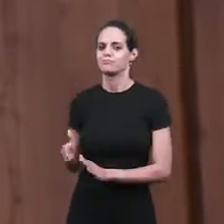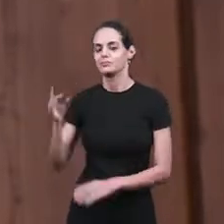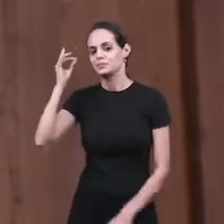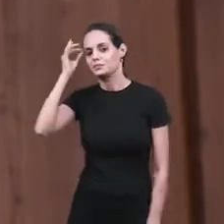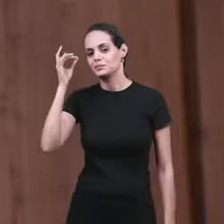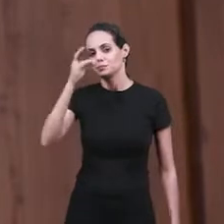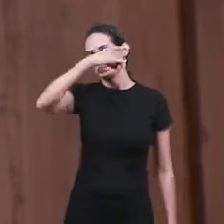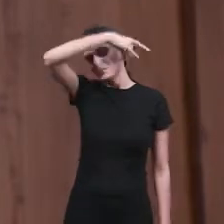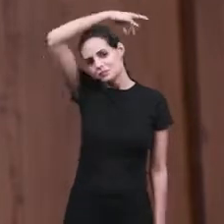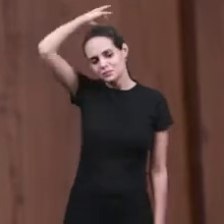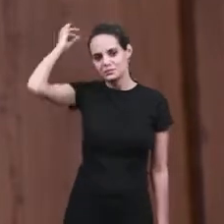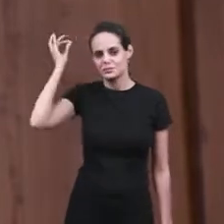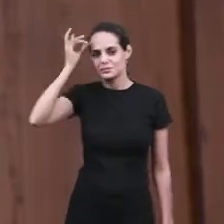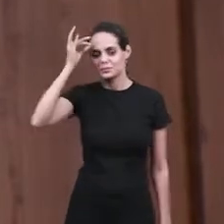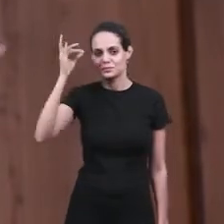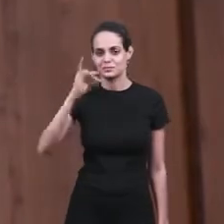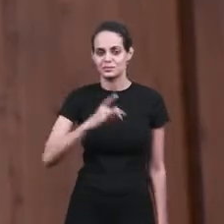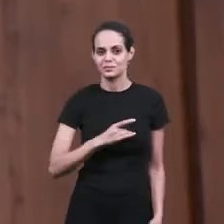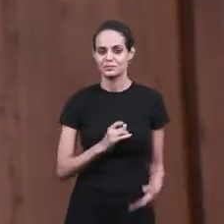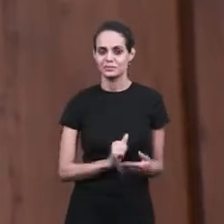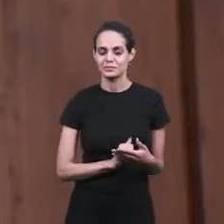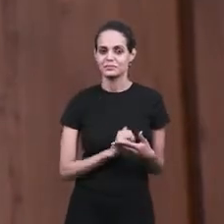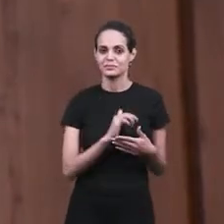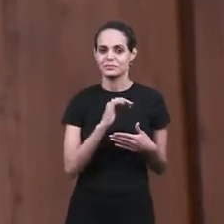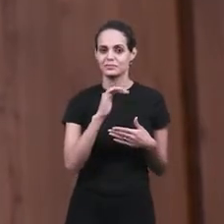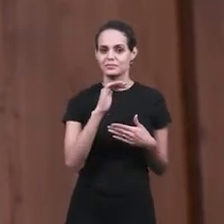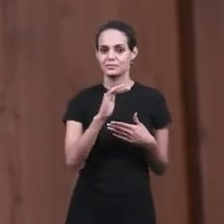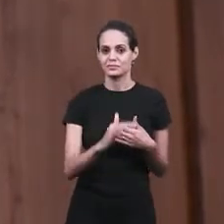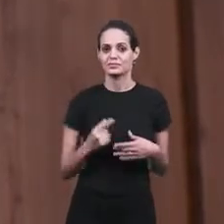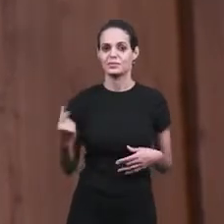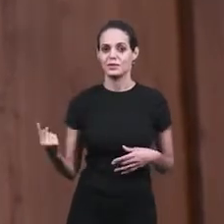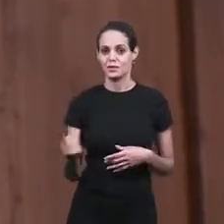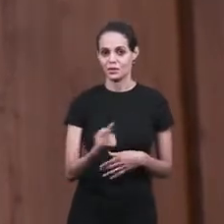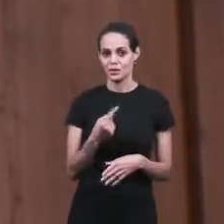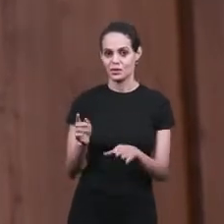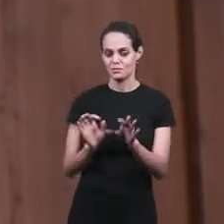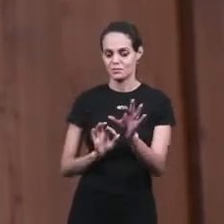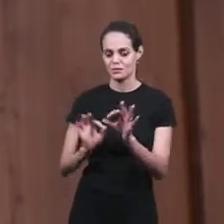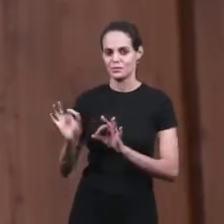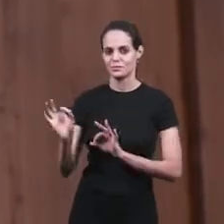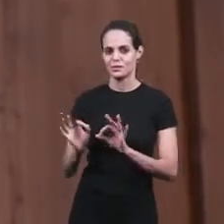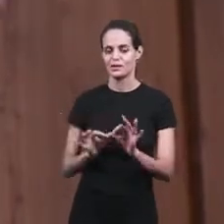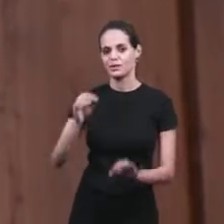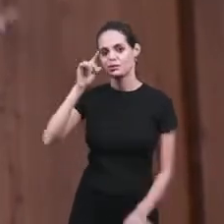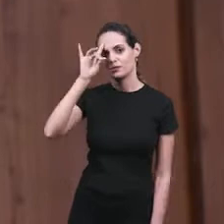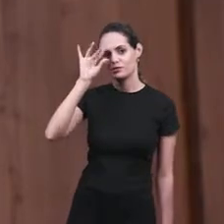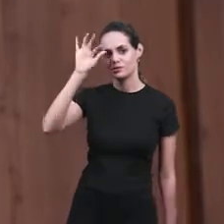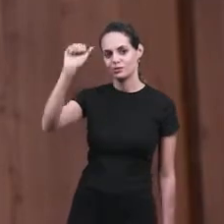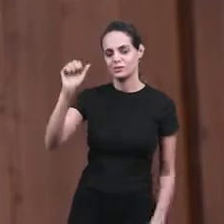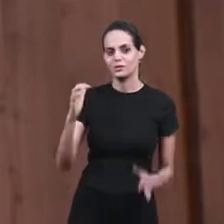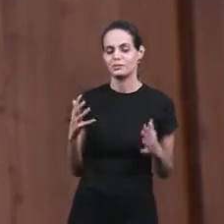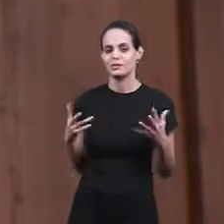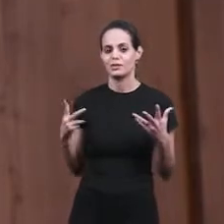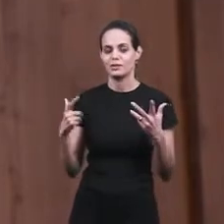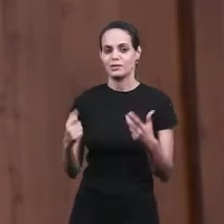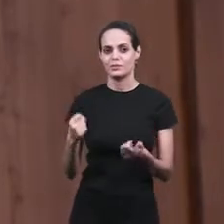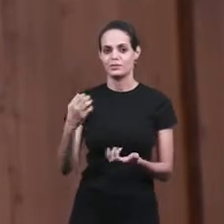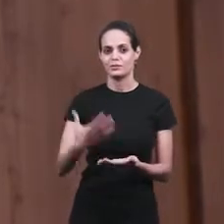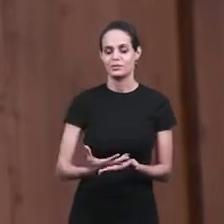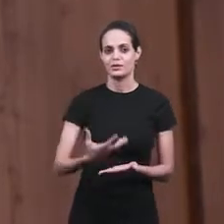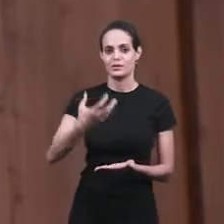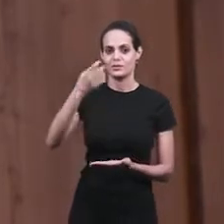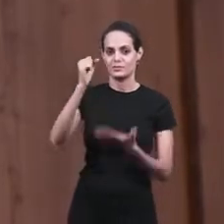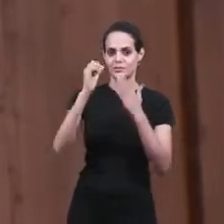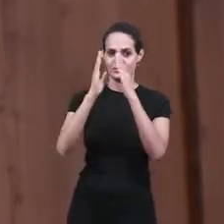intermedios. Tú, yo y todos nosotros estaremos listos para el gran día del arrebatamiento de la